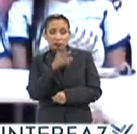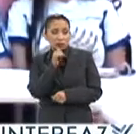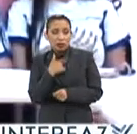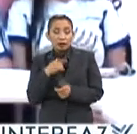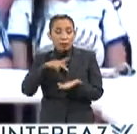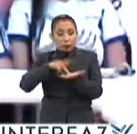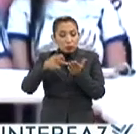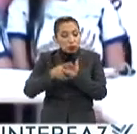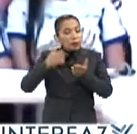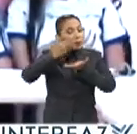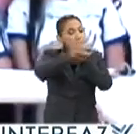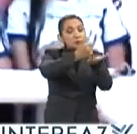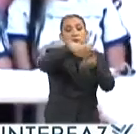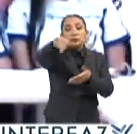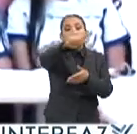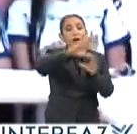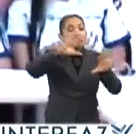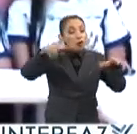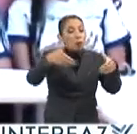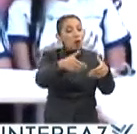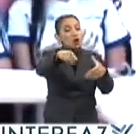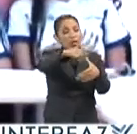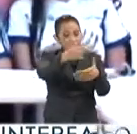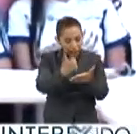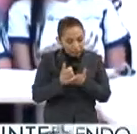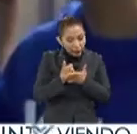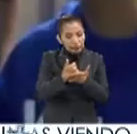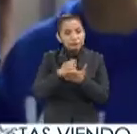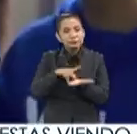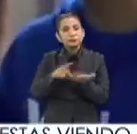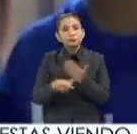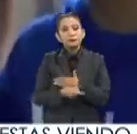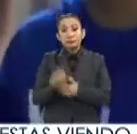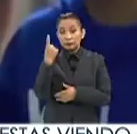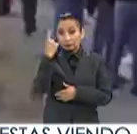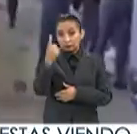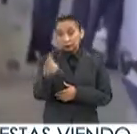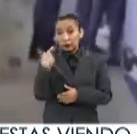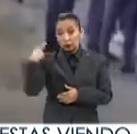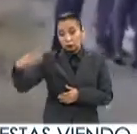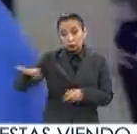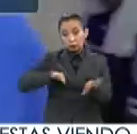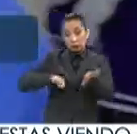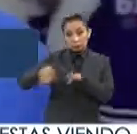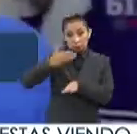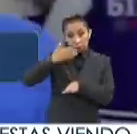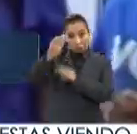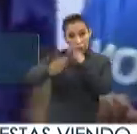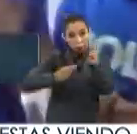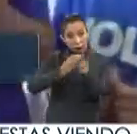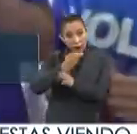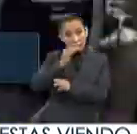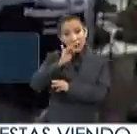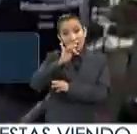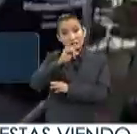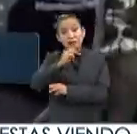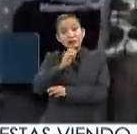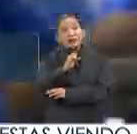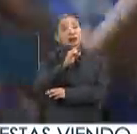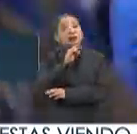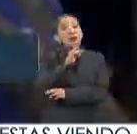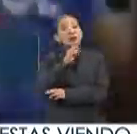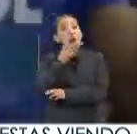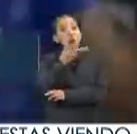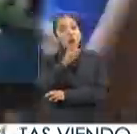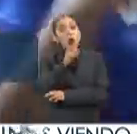proyectos de la comunidad y la comunidad tiene que estar inmersa en este tipo de proyectos. Cabe destacar que por su desempeño durante el Mundial de First en Houston,